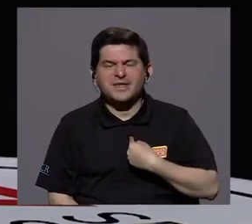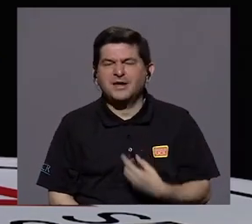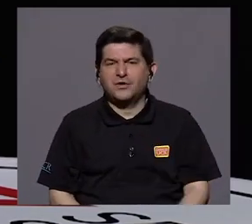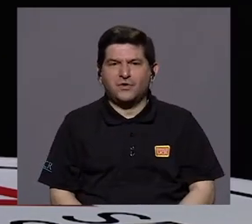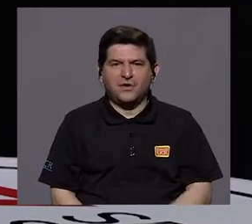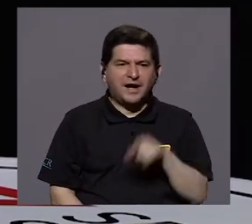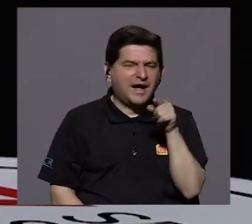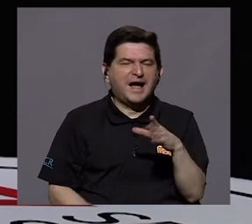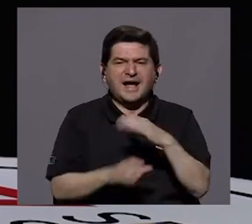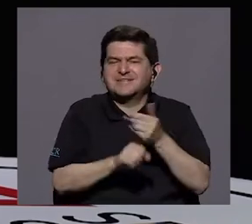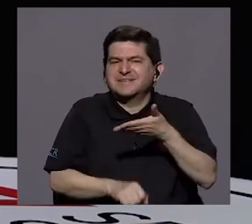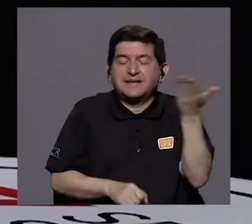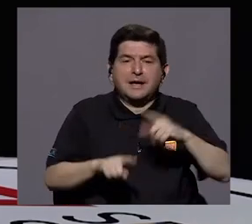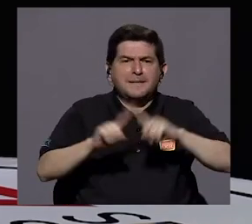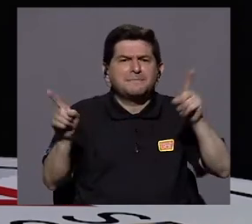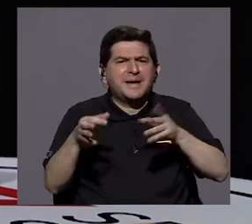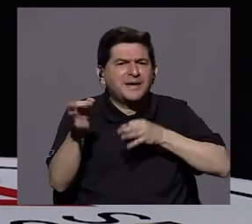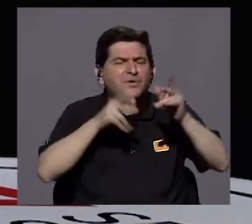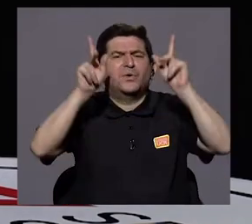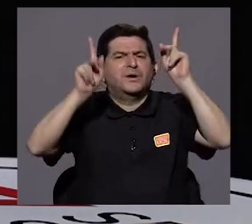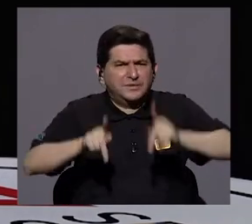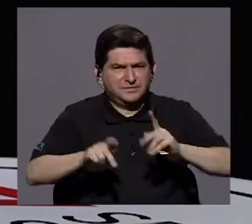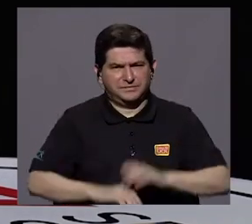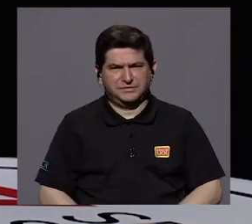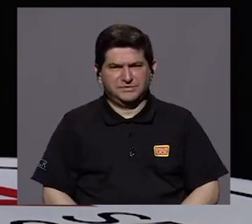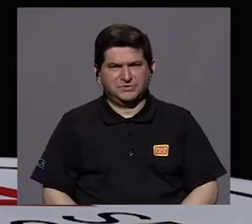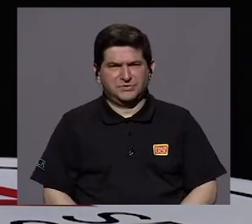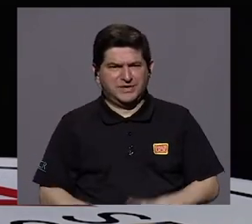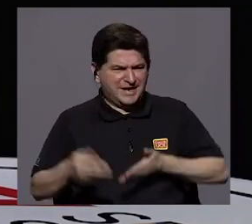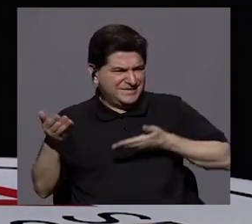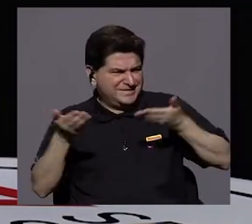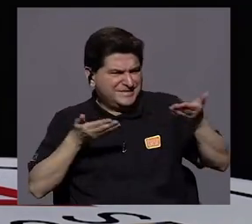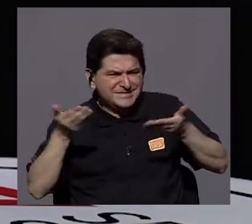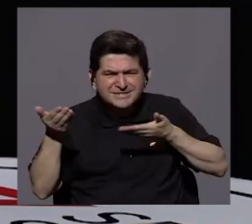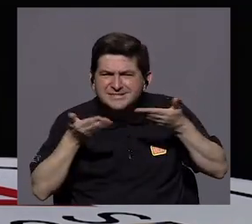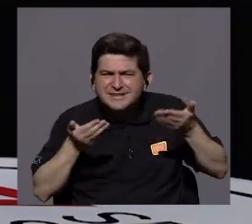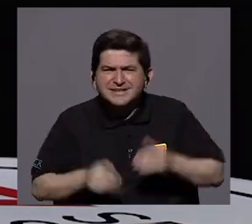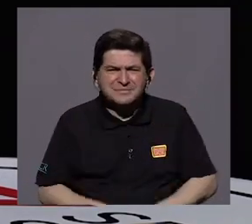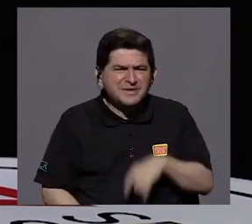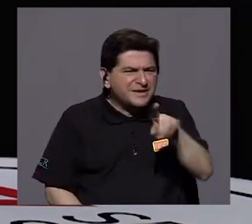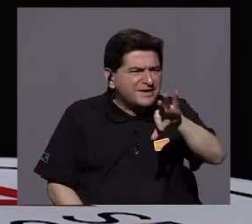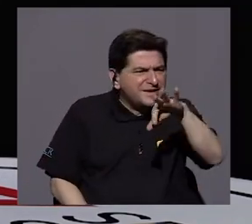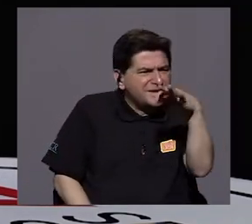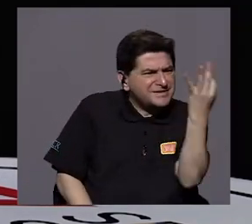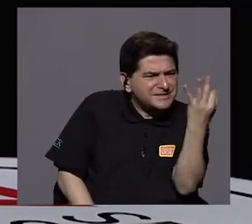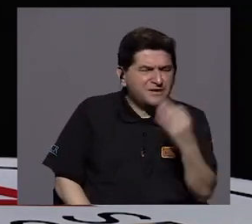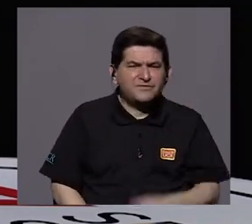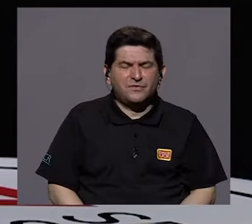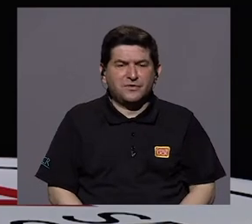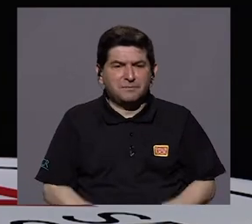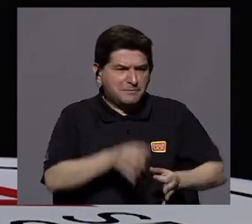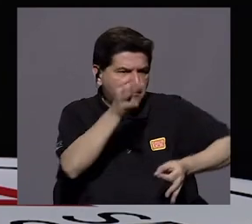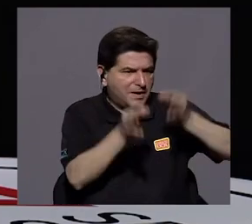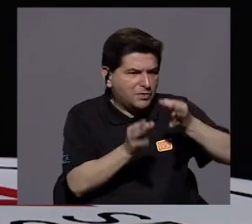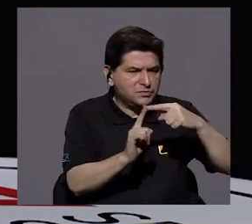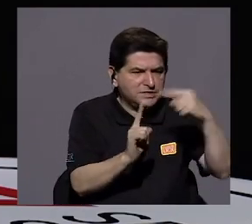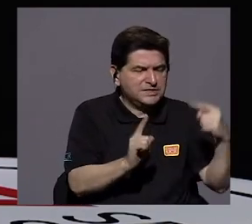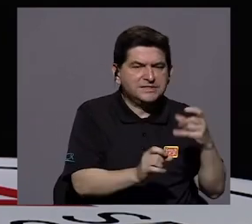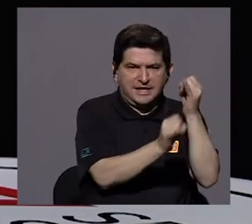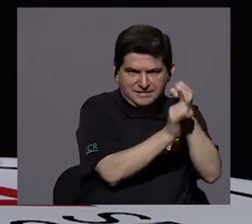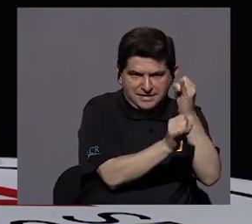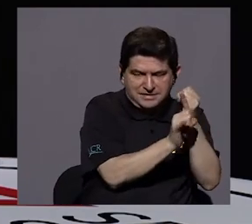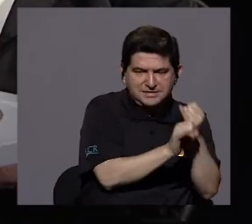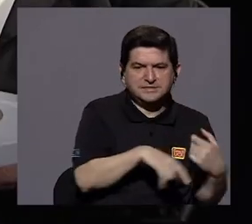hace. Ahora, ¿cómo podemos explicarle a la ciudadanía para qué sirve esa forma de llevar la justicia desde